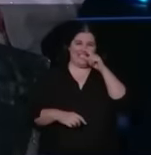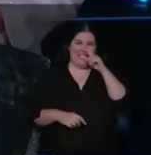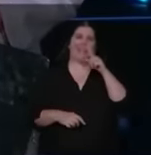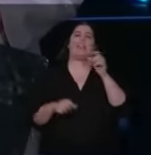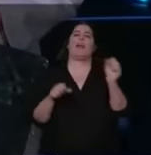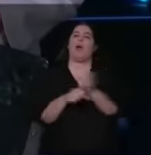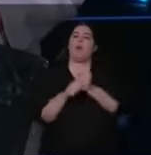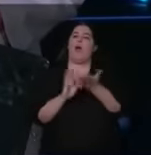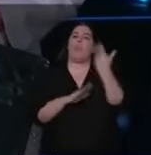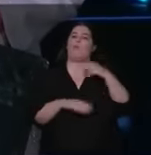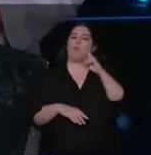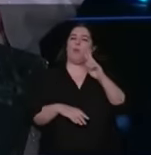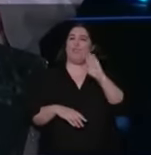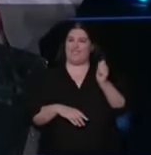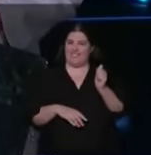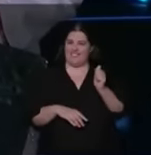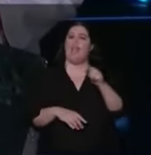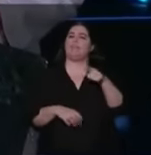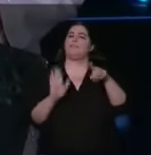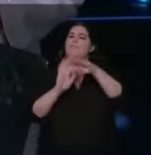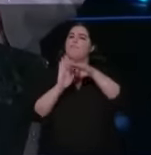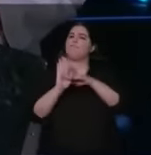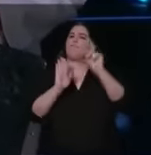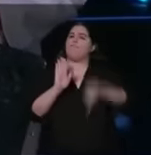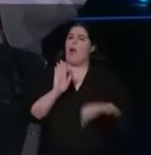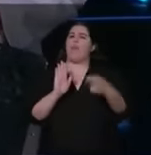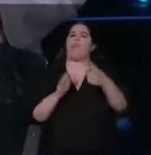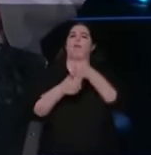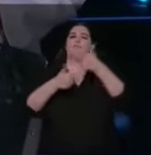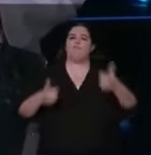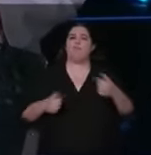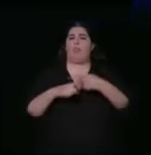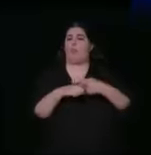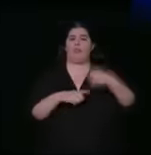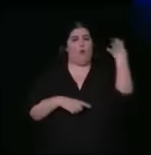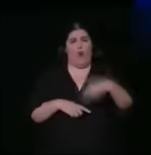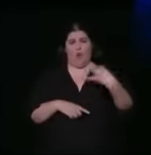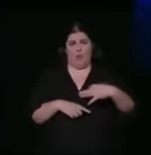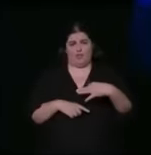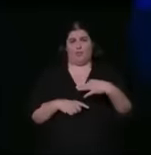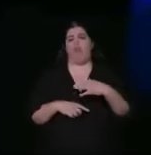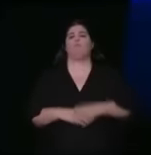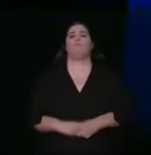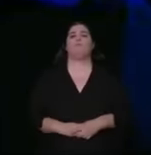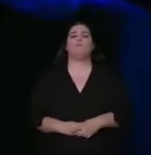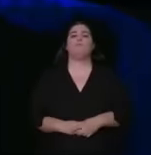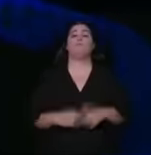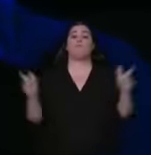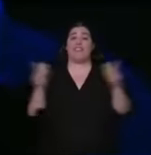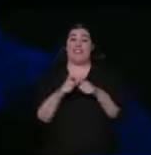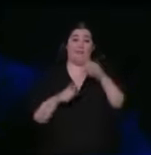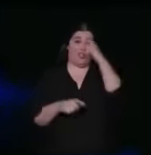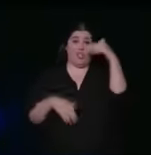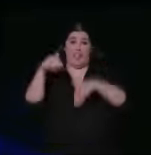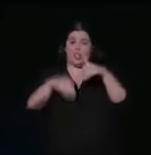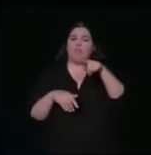27.337 de 2016 establece la obligatoriedad de los debates presidenciales. La Cámara Nacional